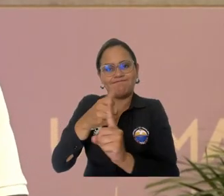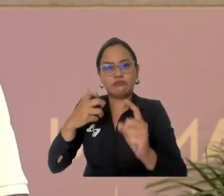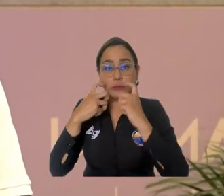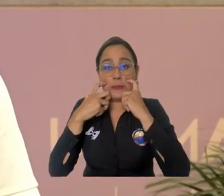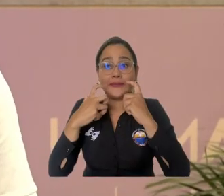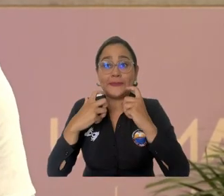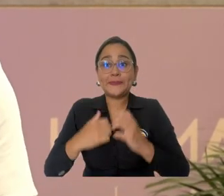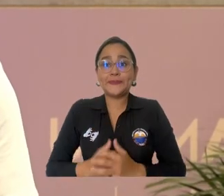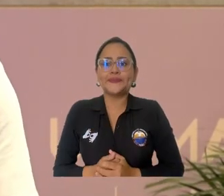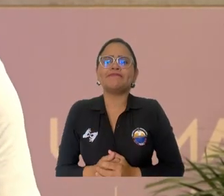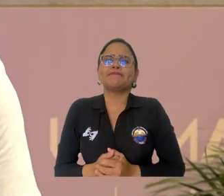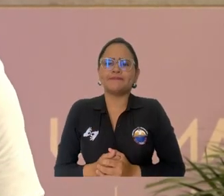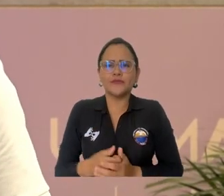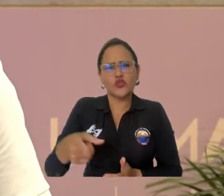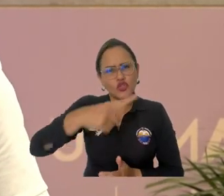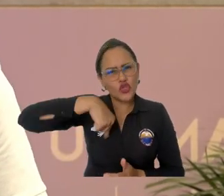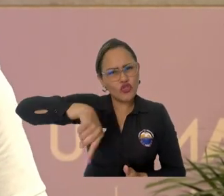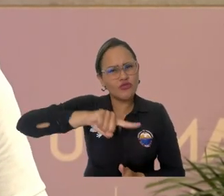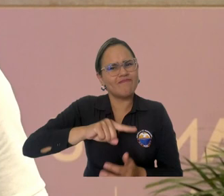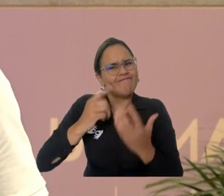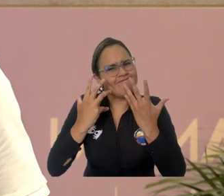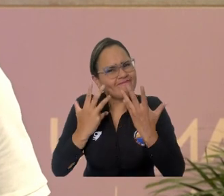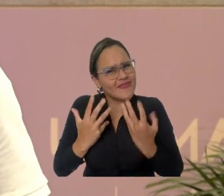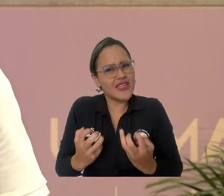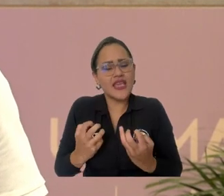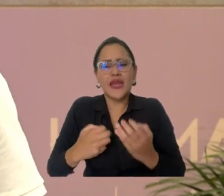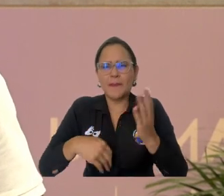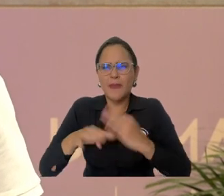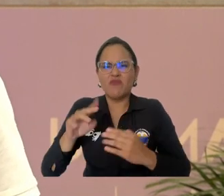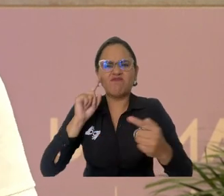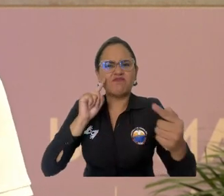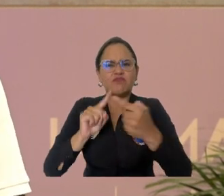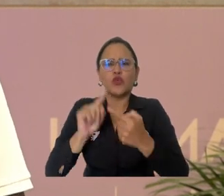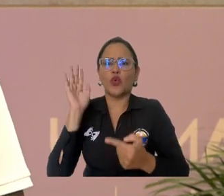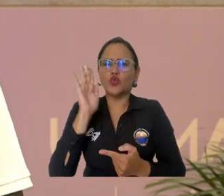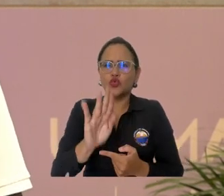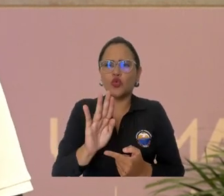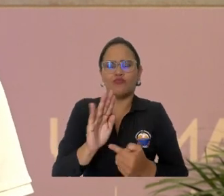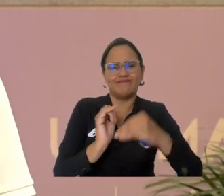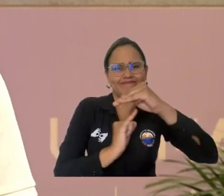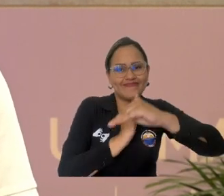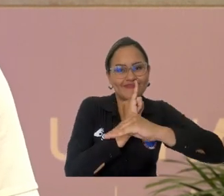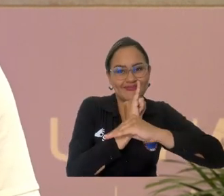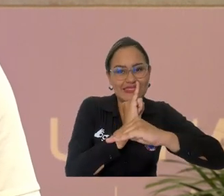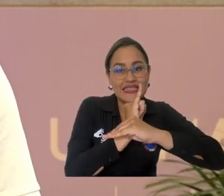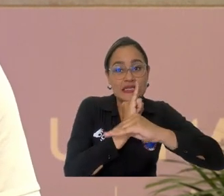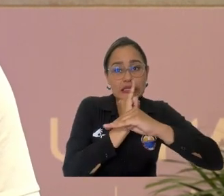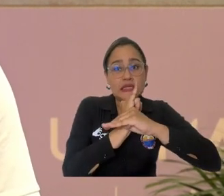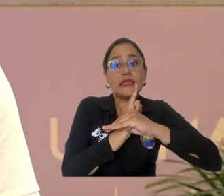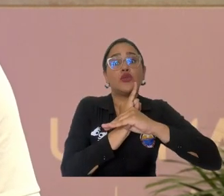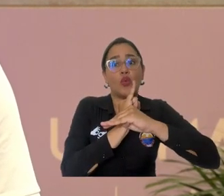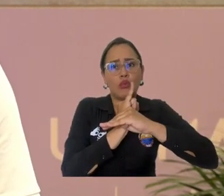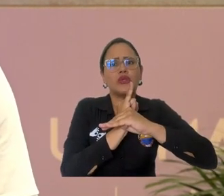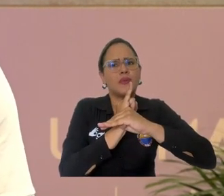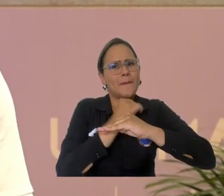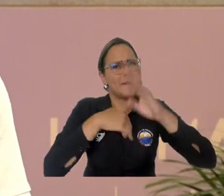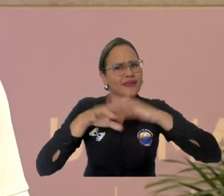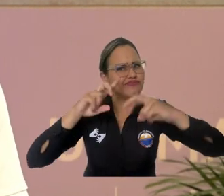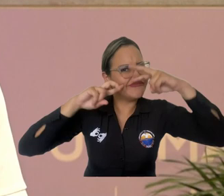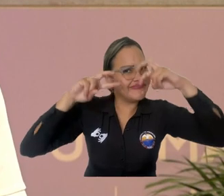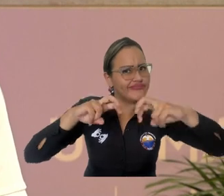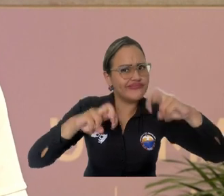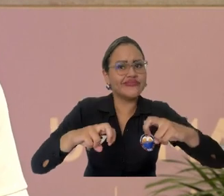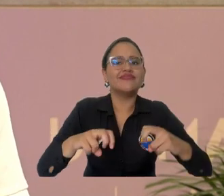ustedes la visión de lo que queremos y creemos debe ser un instituto de investigación de una universidad que asume